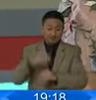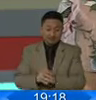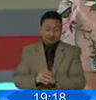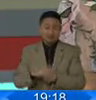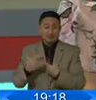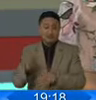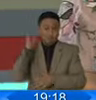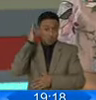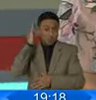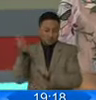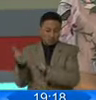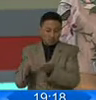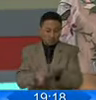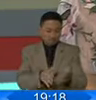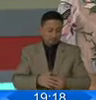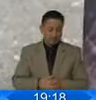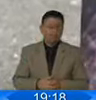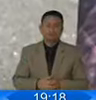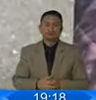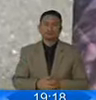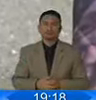se han registrado en esta zona.